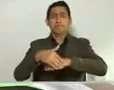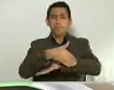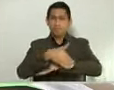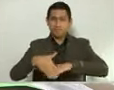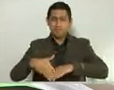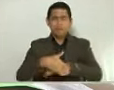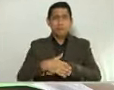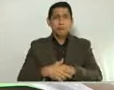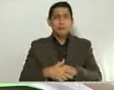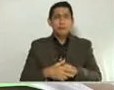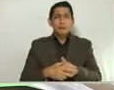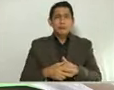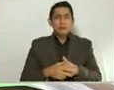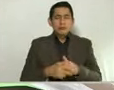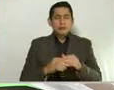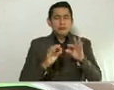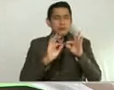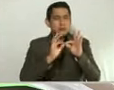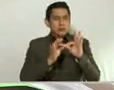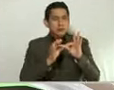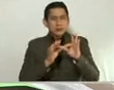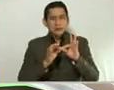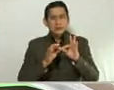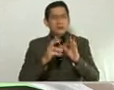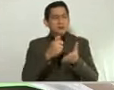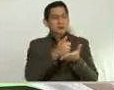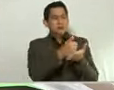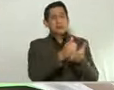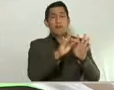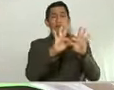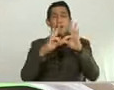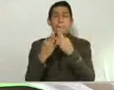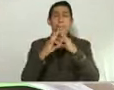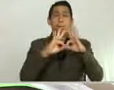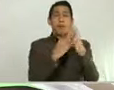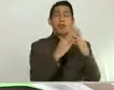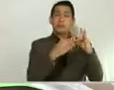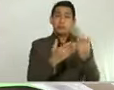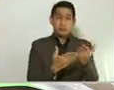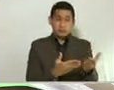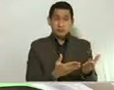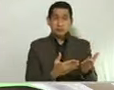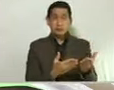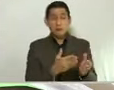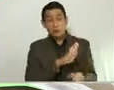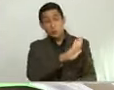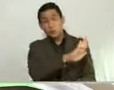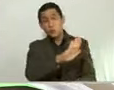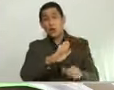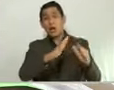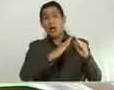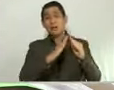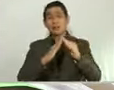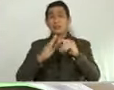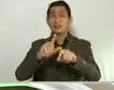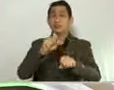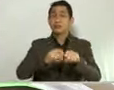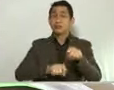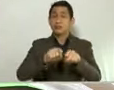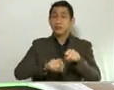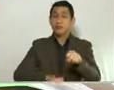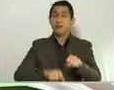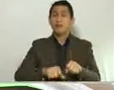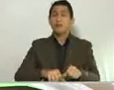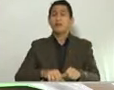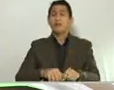íntegras, equipadas, a las familias que decidieron trasladarse del lugar, en donde, en Valle Esperanza, donde entregamos